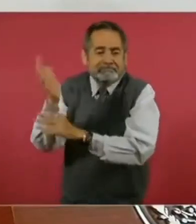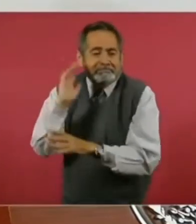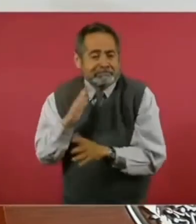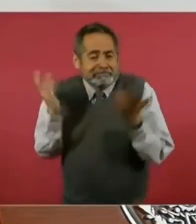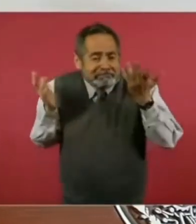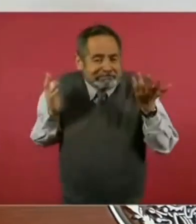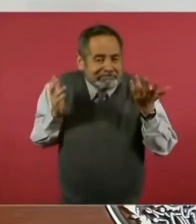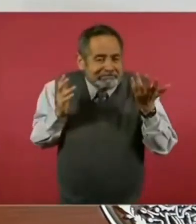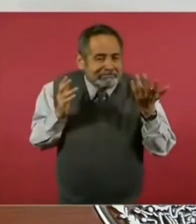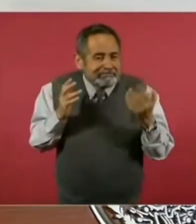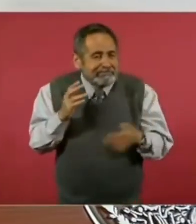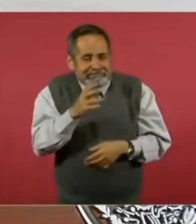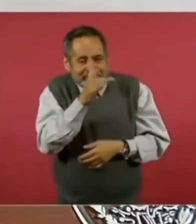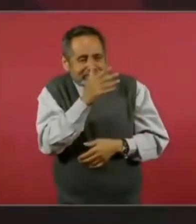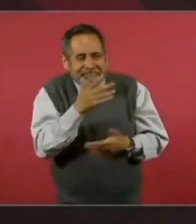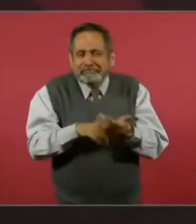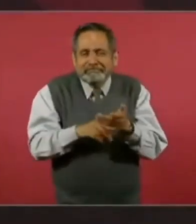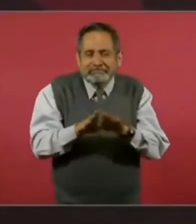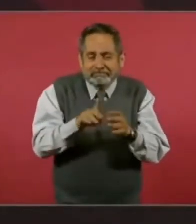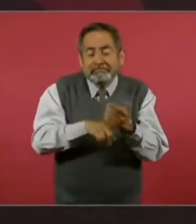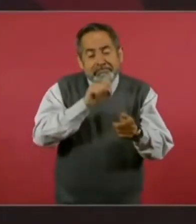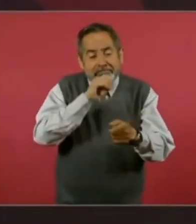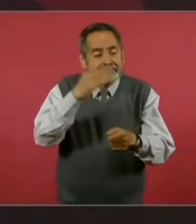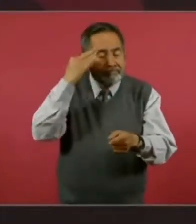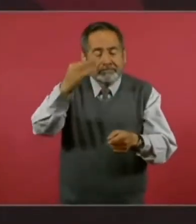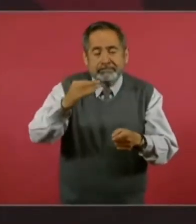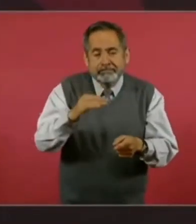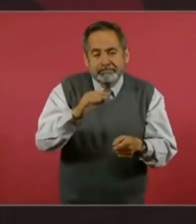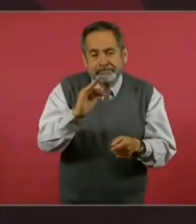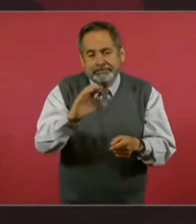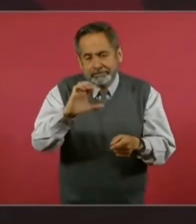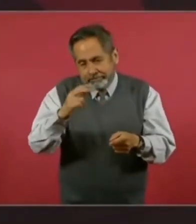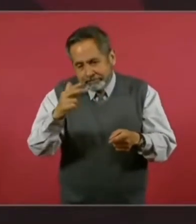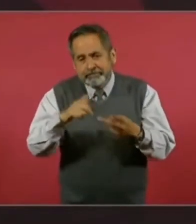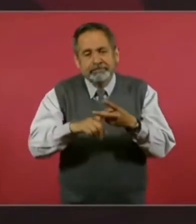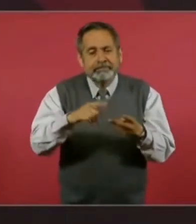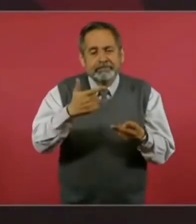y García Luna, sí. Entonces